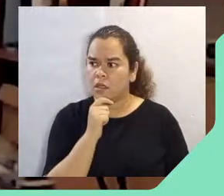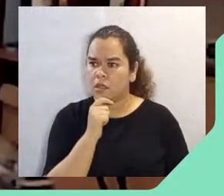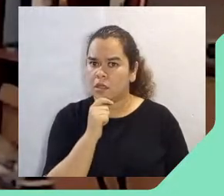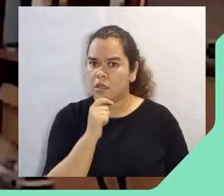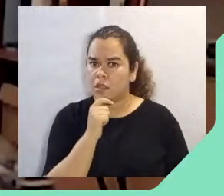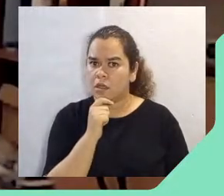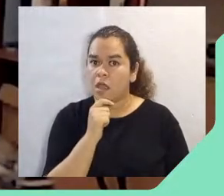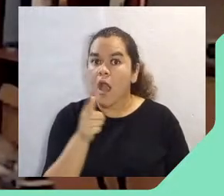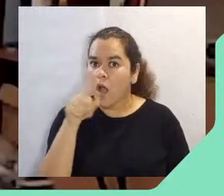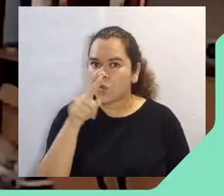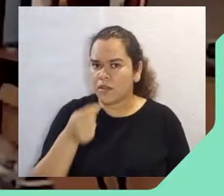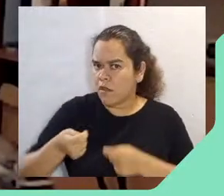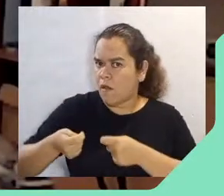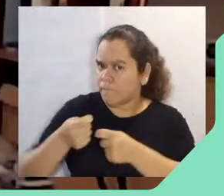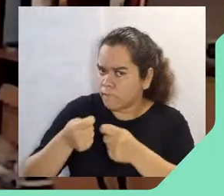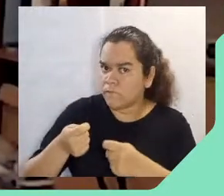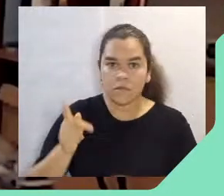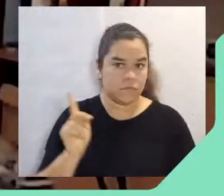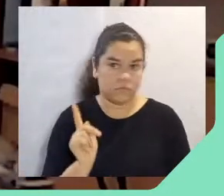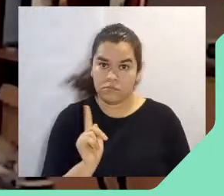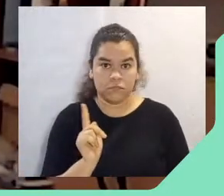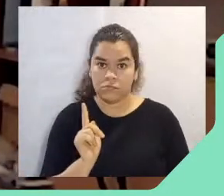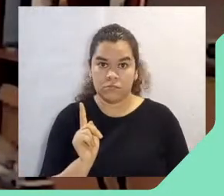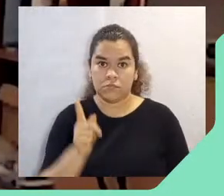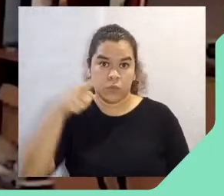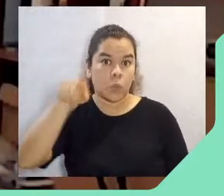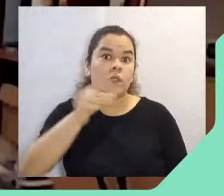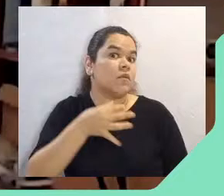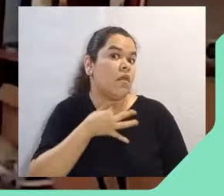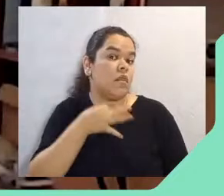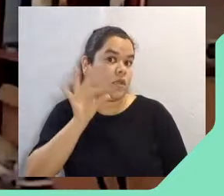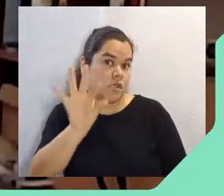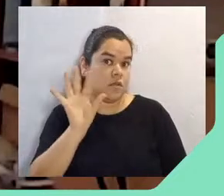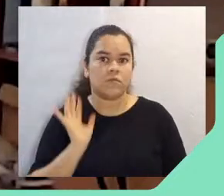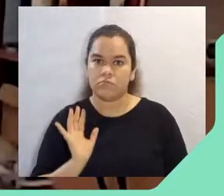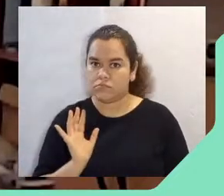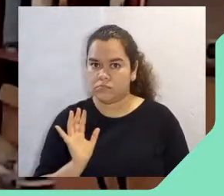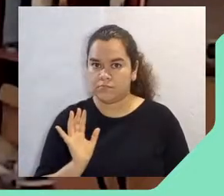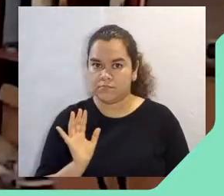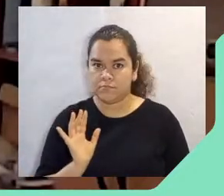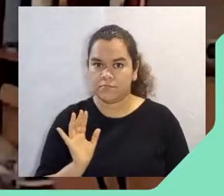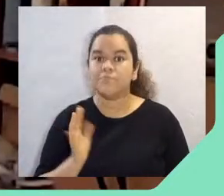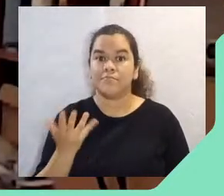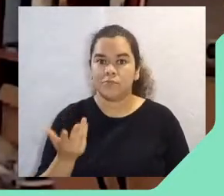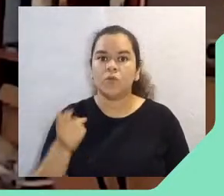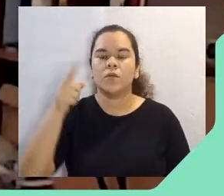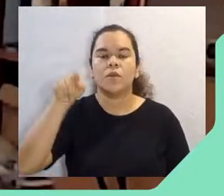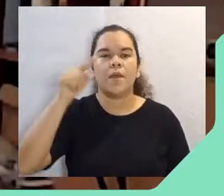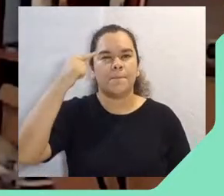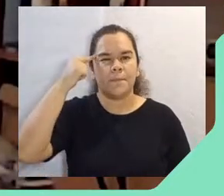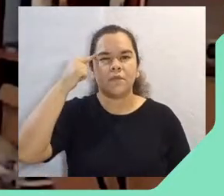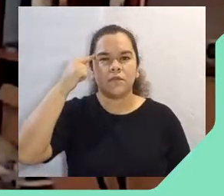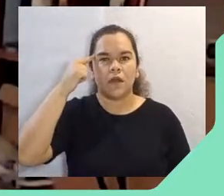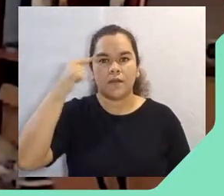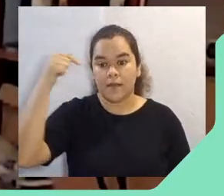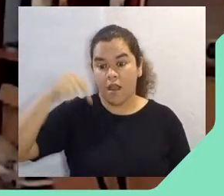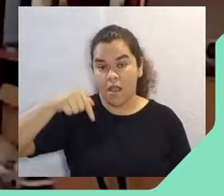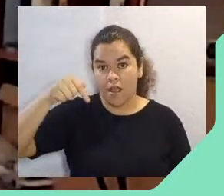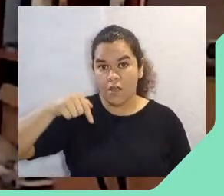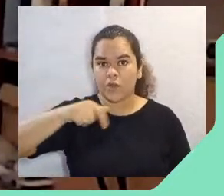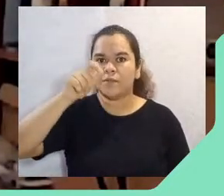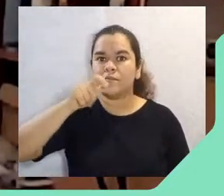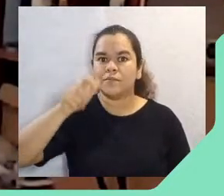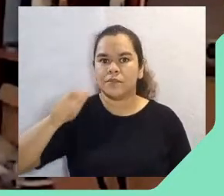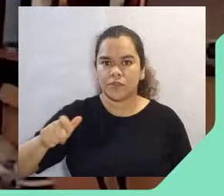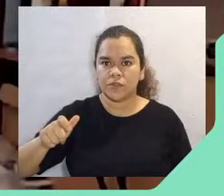a ir a la universidad, ustedes van a la universidad por el siguiente motivo. Saben que las personas que en este momento son su sustento,